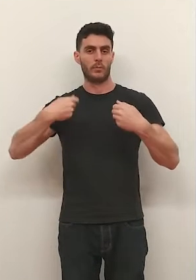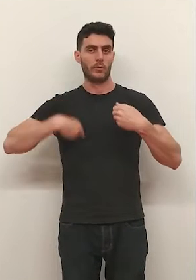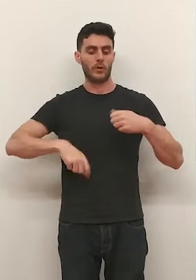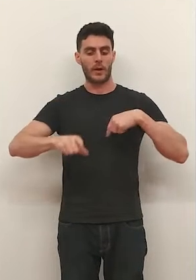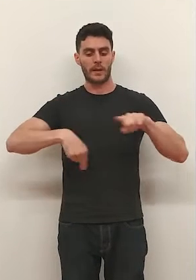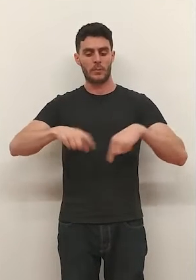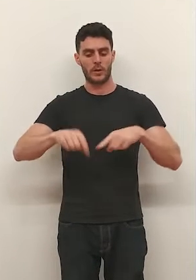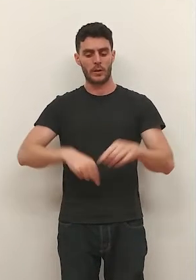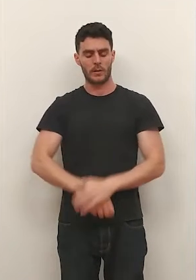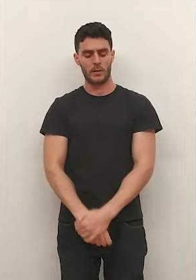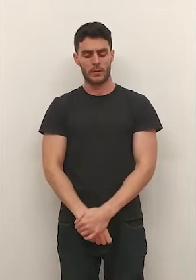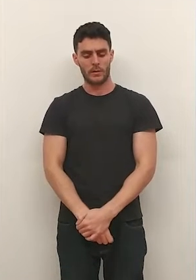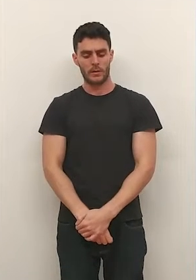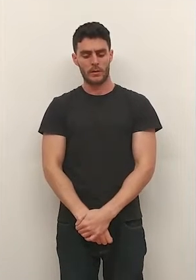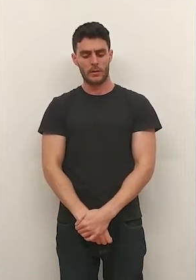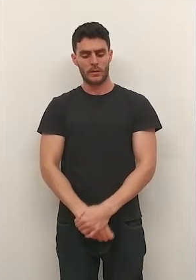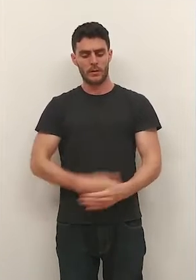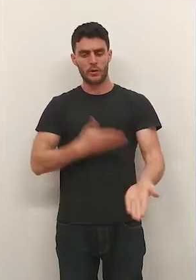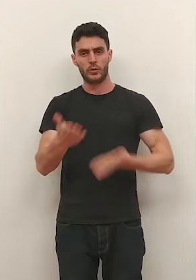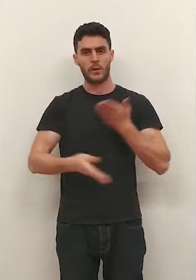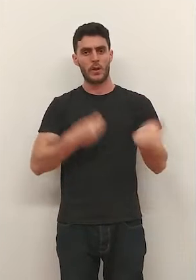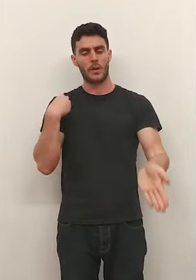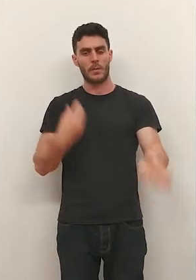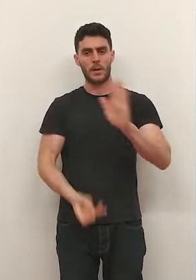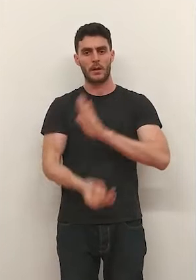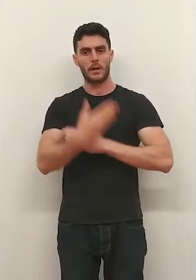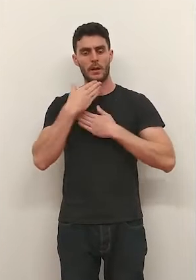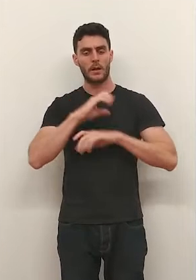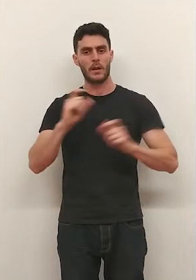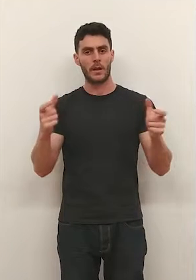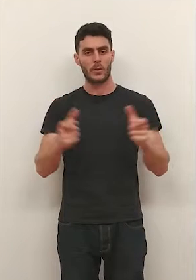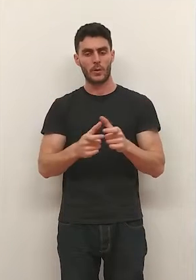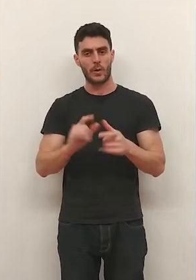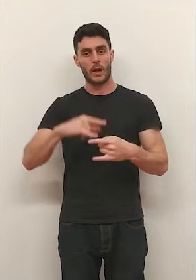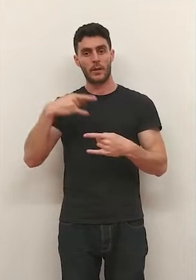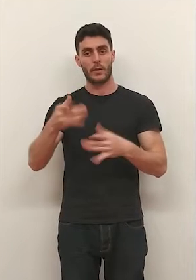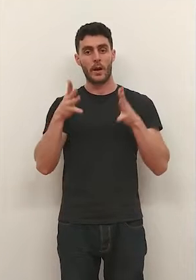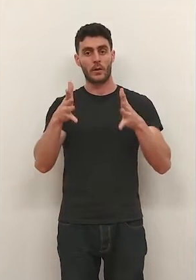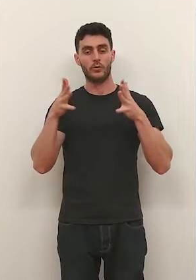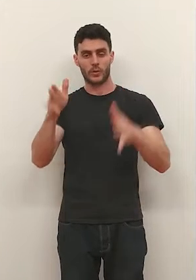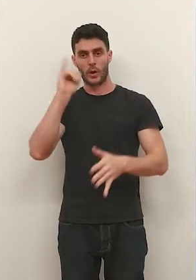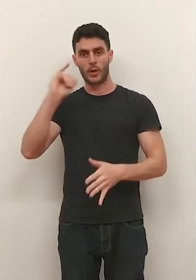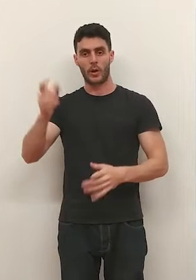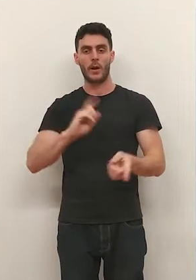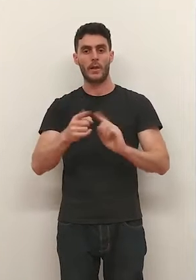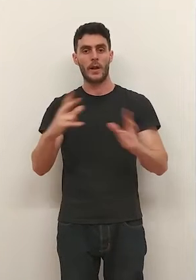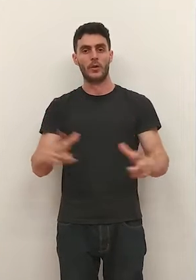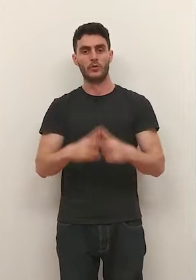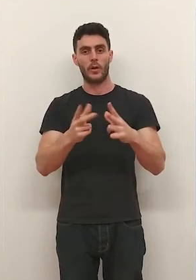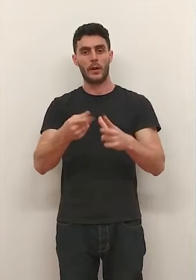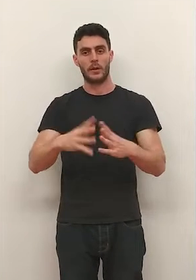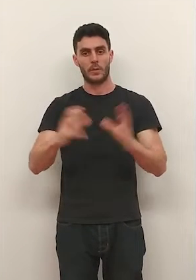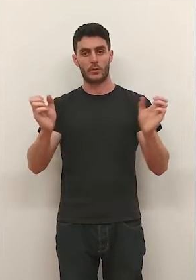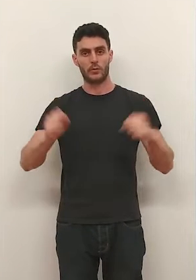transportistas. Esta nueva línea de subvenciones que se ha creado tras la reunión que tuvimos extraordinaria del Consejo Riojano del Diálogo Social y